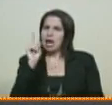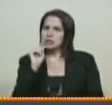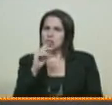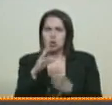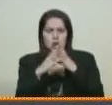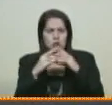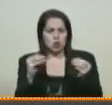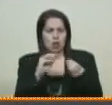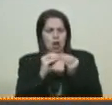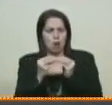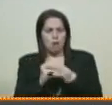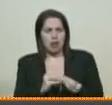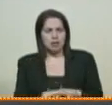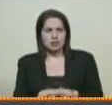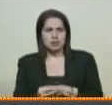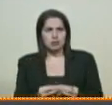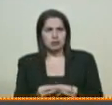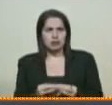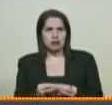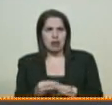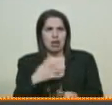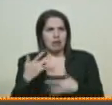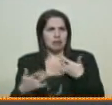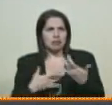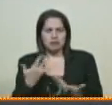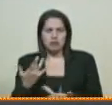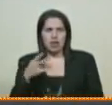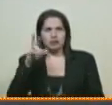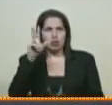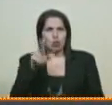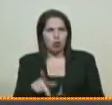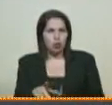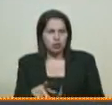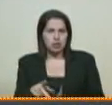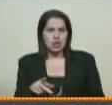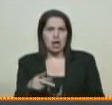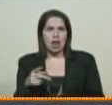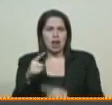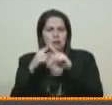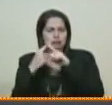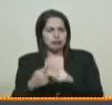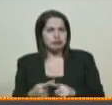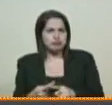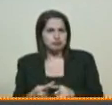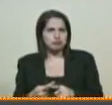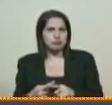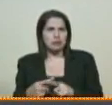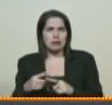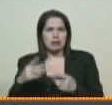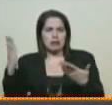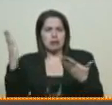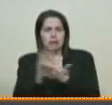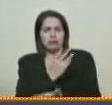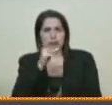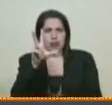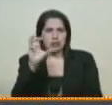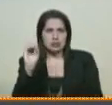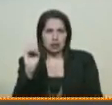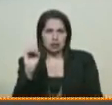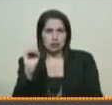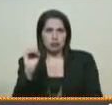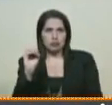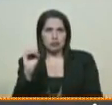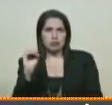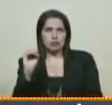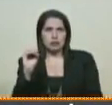operaciones comerciales, de la actividad diaria de nuestro pueblo, de las actividades contables, Vamos a eliminar tres ceros de la moneda. Bueno, y